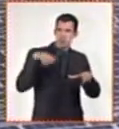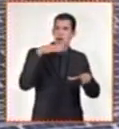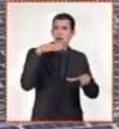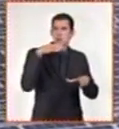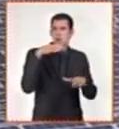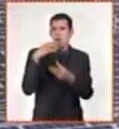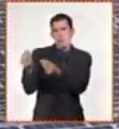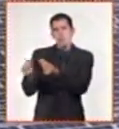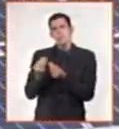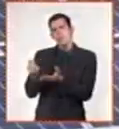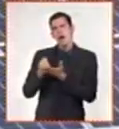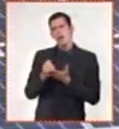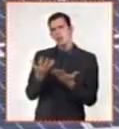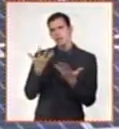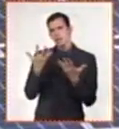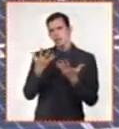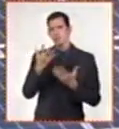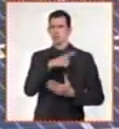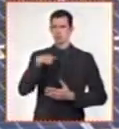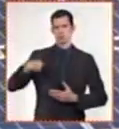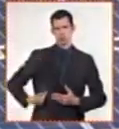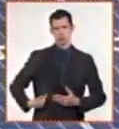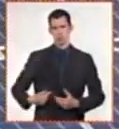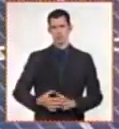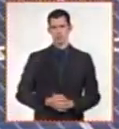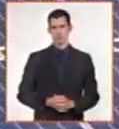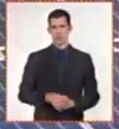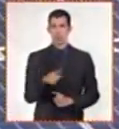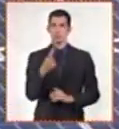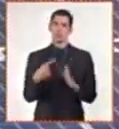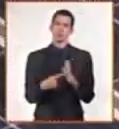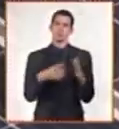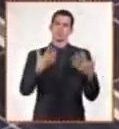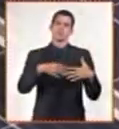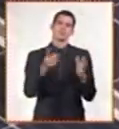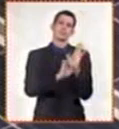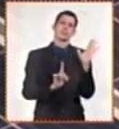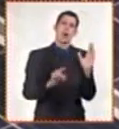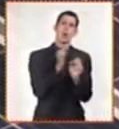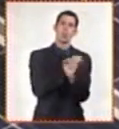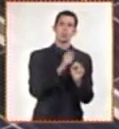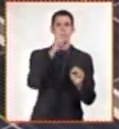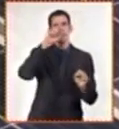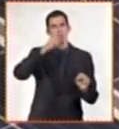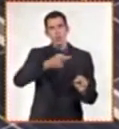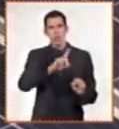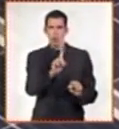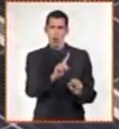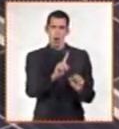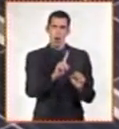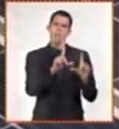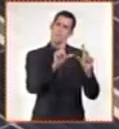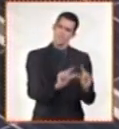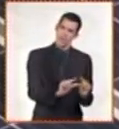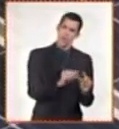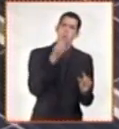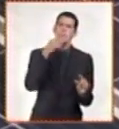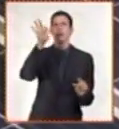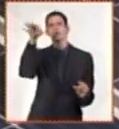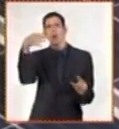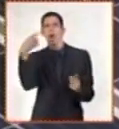déficit. Pongo dos ejemplos. Uno es del parque fotovoltaico en la zona especial